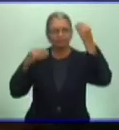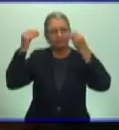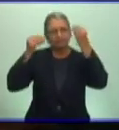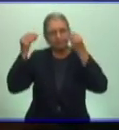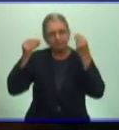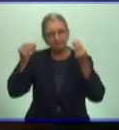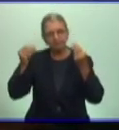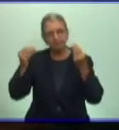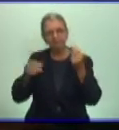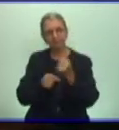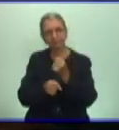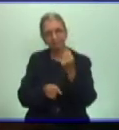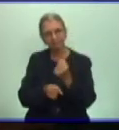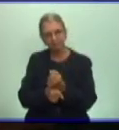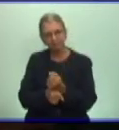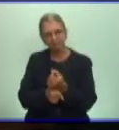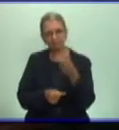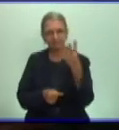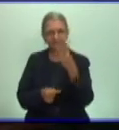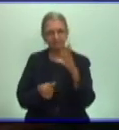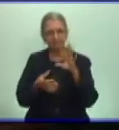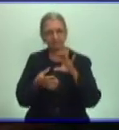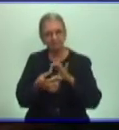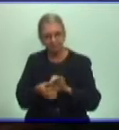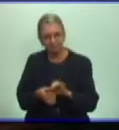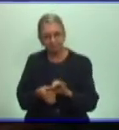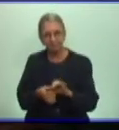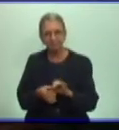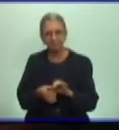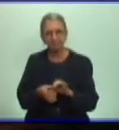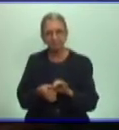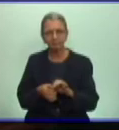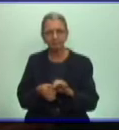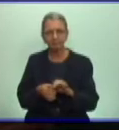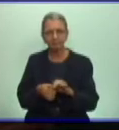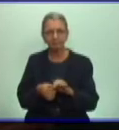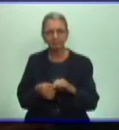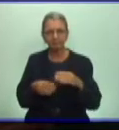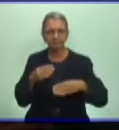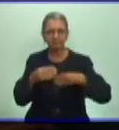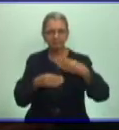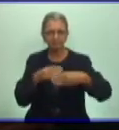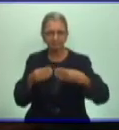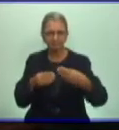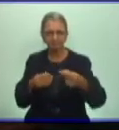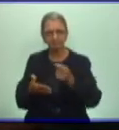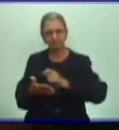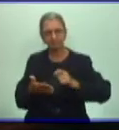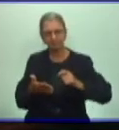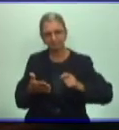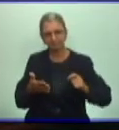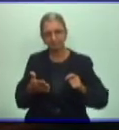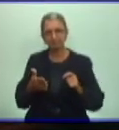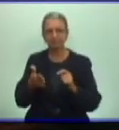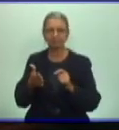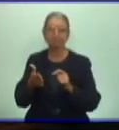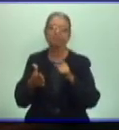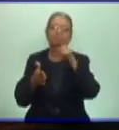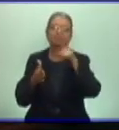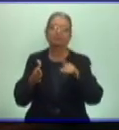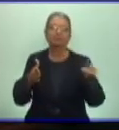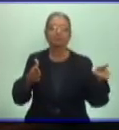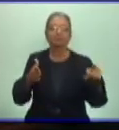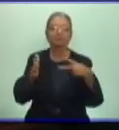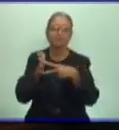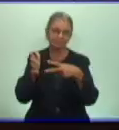el trabajo en tercer grado con el procedimiento escrito de la división. Ya se está trabajando, lo